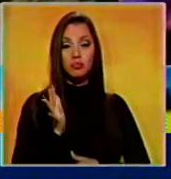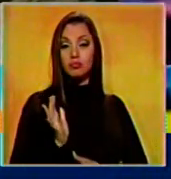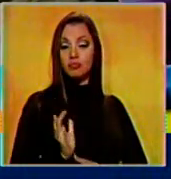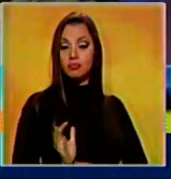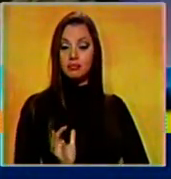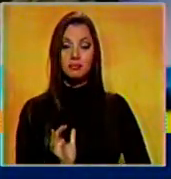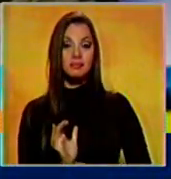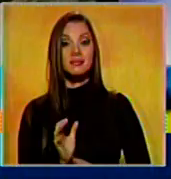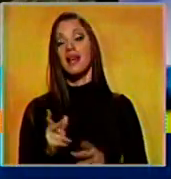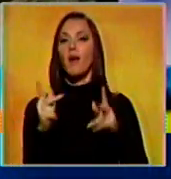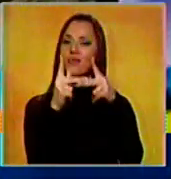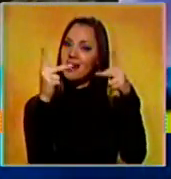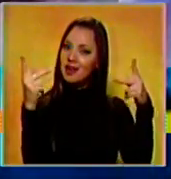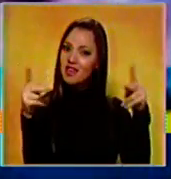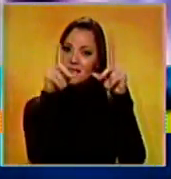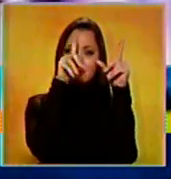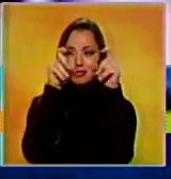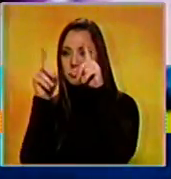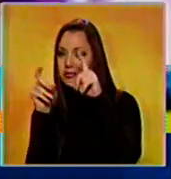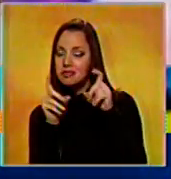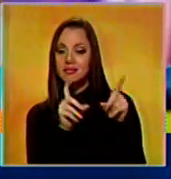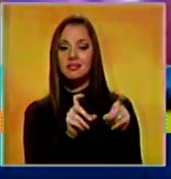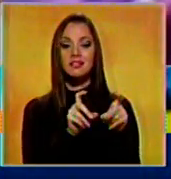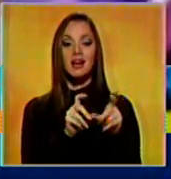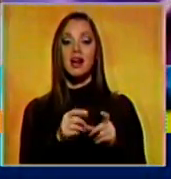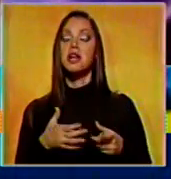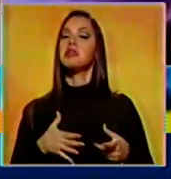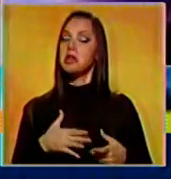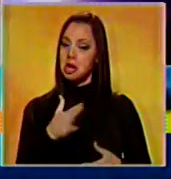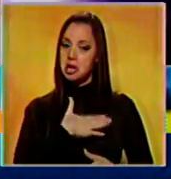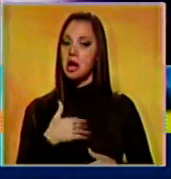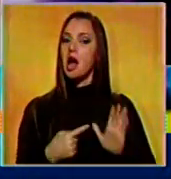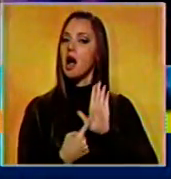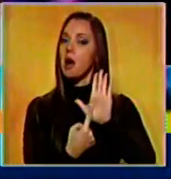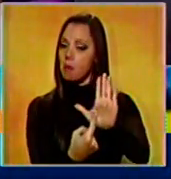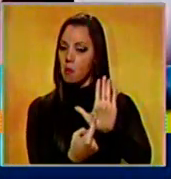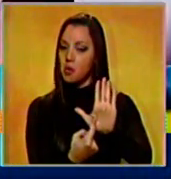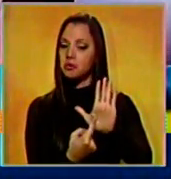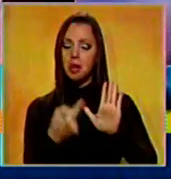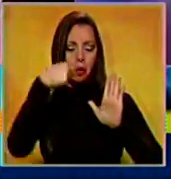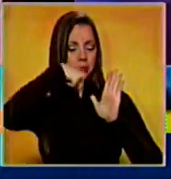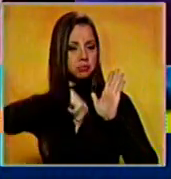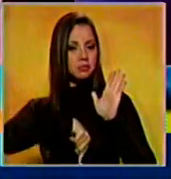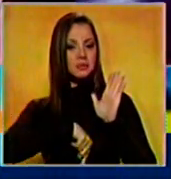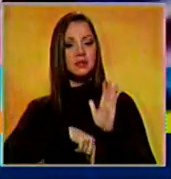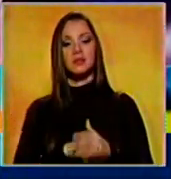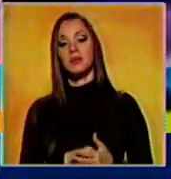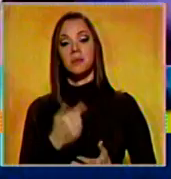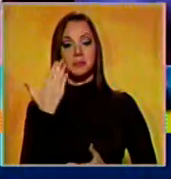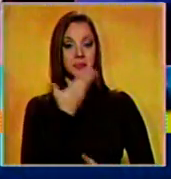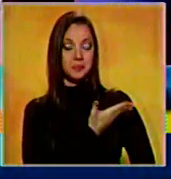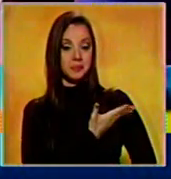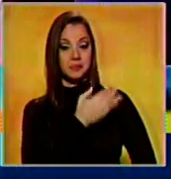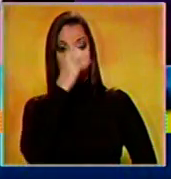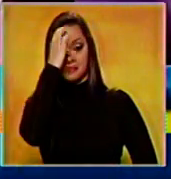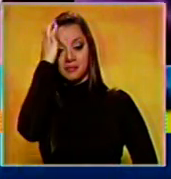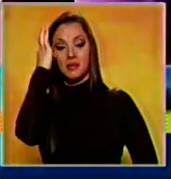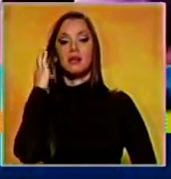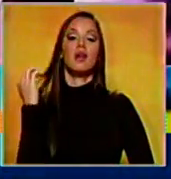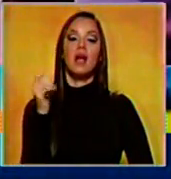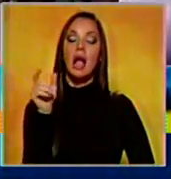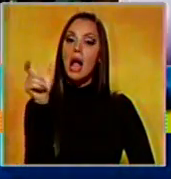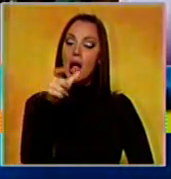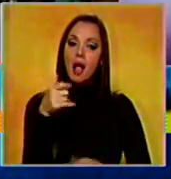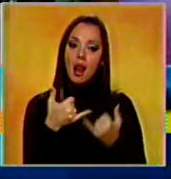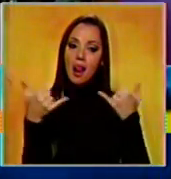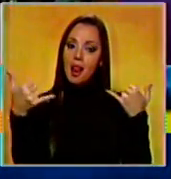para la revista Interview Magazine y se ha atrevido a enseñar más de la cuenta. Las imágenes han tenido mucha repercusión en